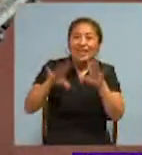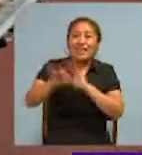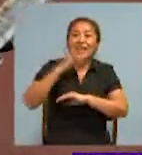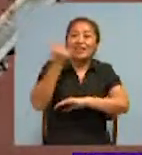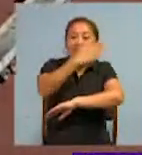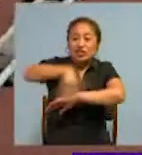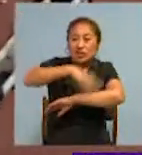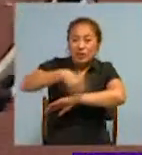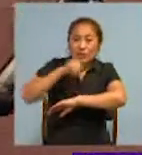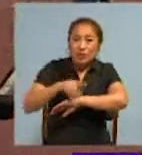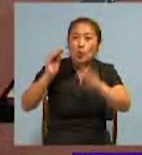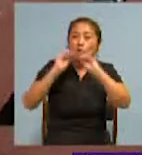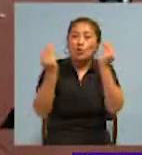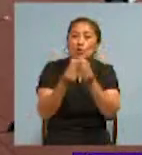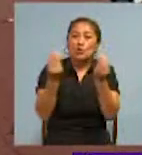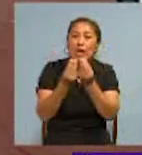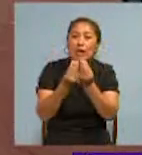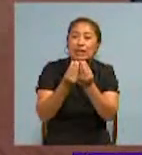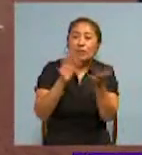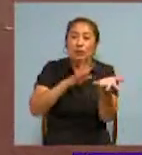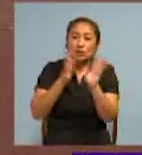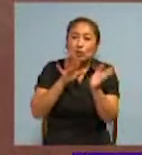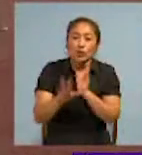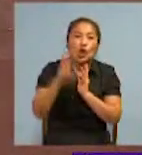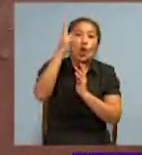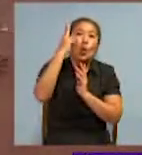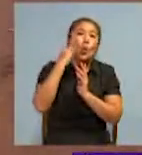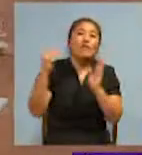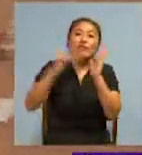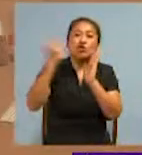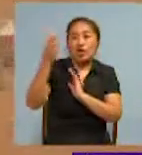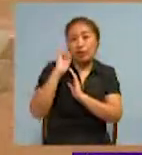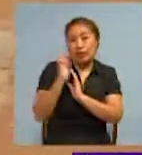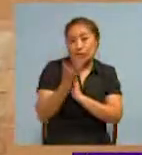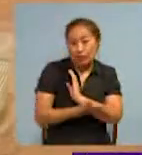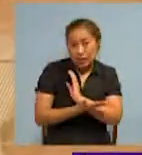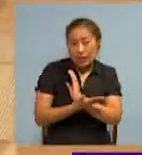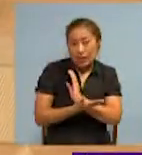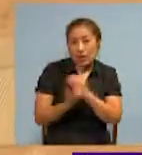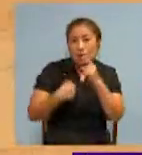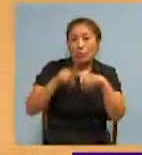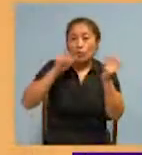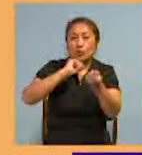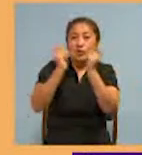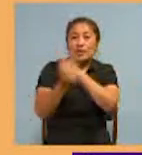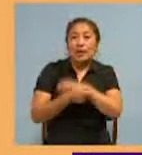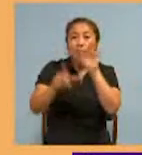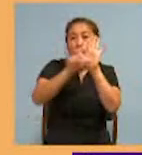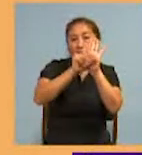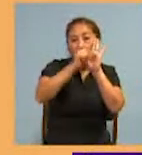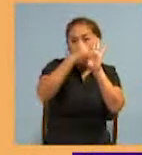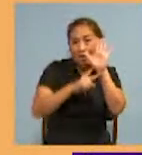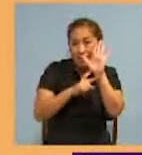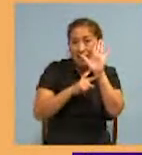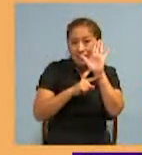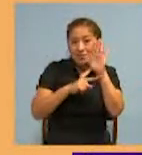provincial de vialidad un ingreso de cerca de 9 millones de dólares que por una modificación a la ley a la ley orgánica